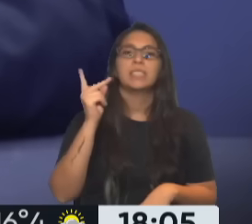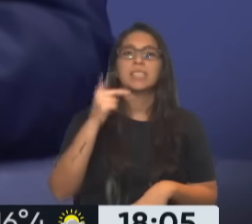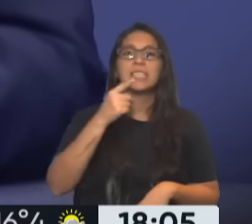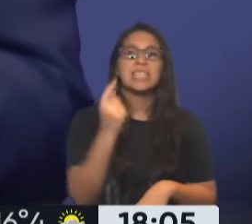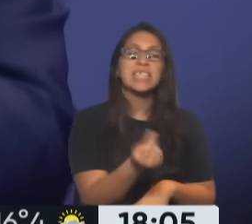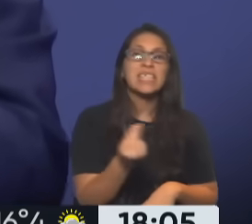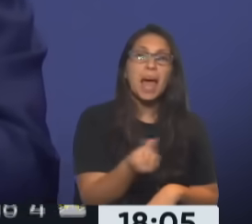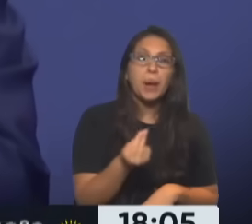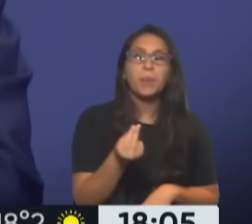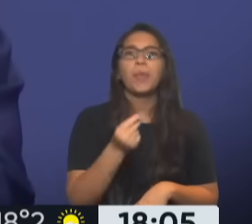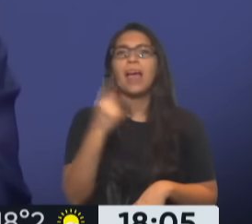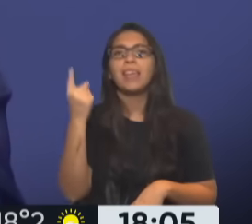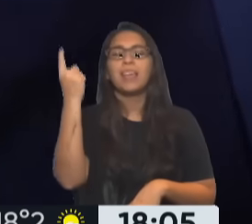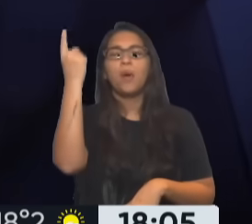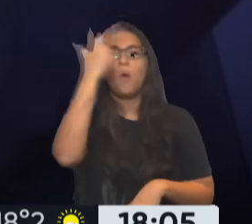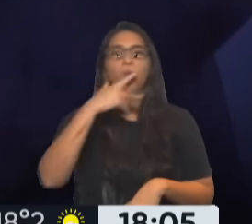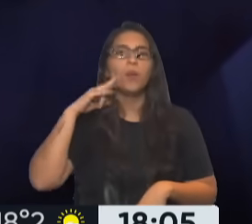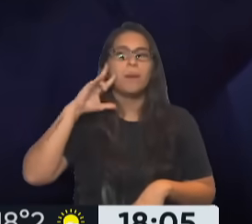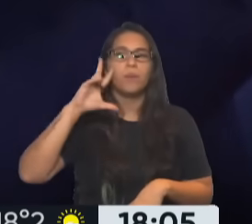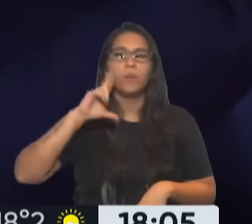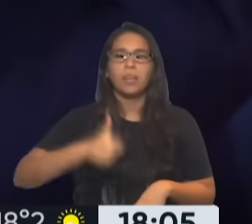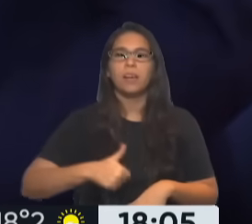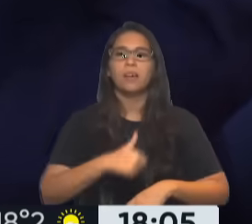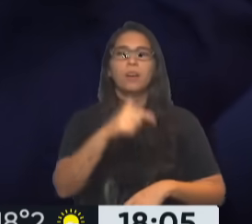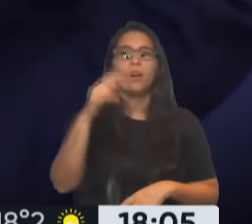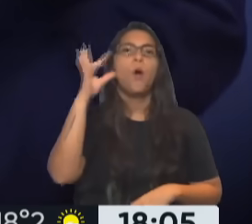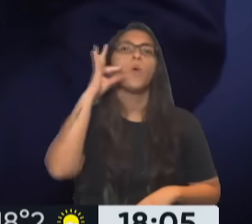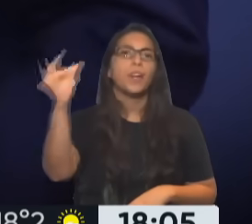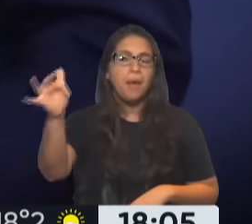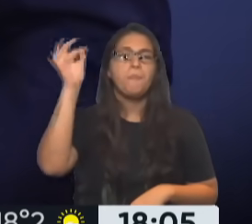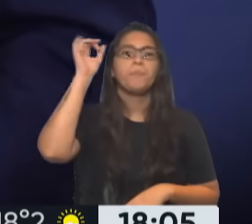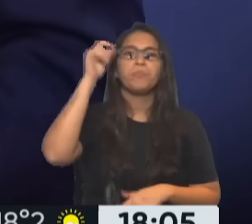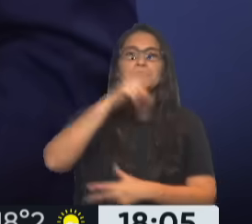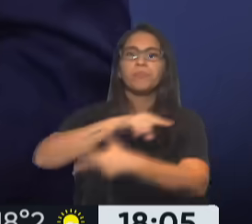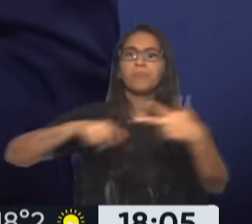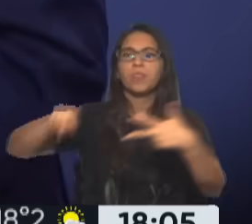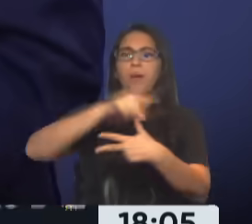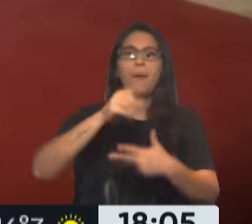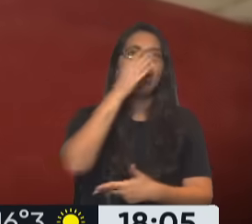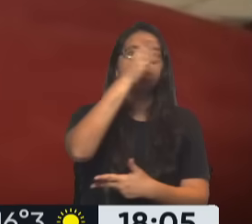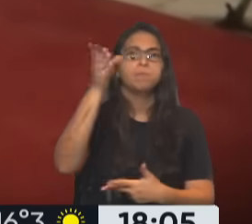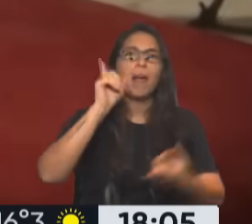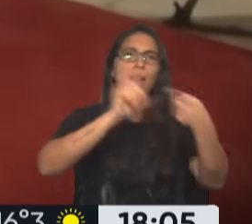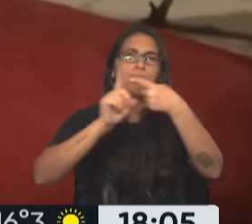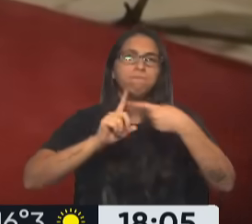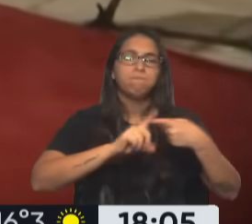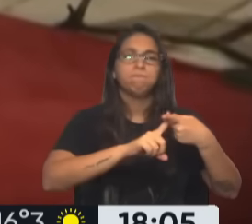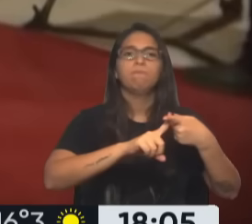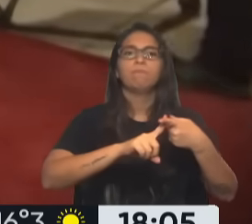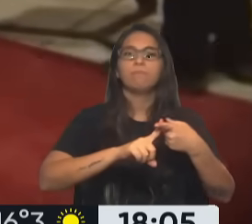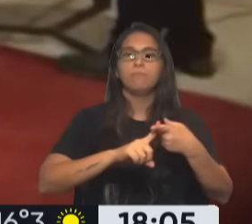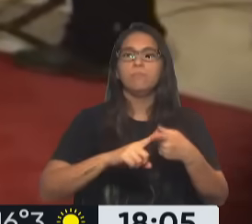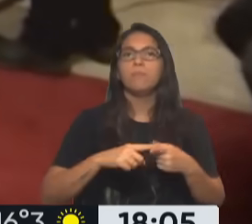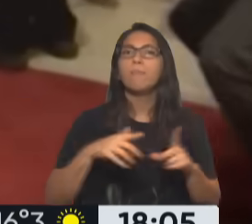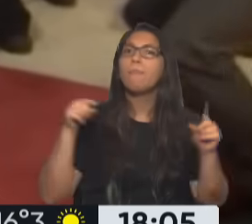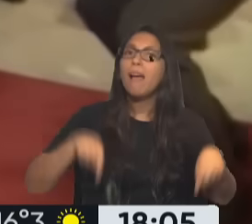Hungría, con las que la diplomacia china cultiva vínculos importantes que pretende profundizar. El contexto de este viaje, sin